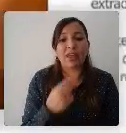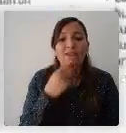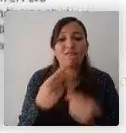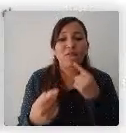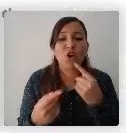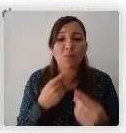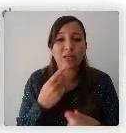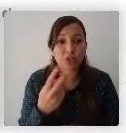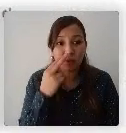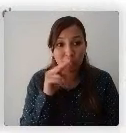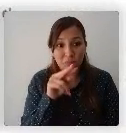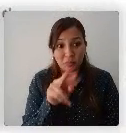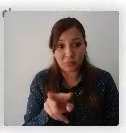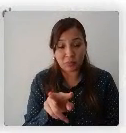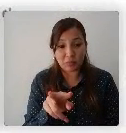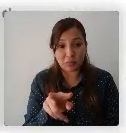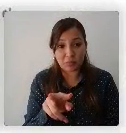experiencia muy interesante el tema